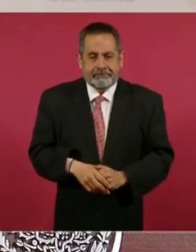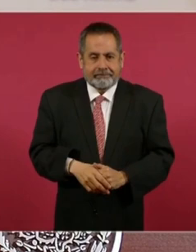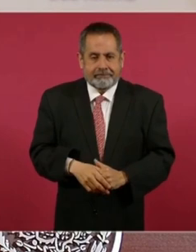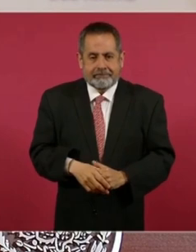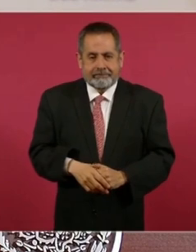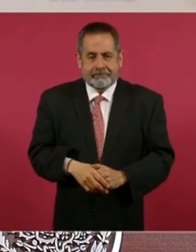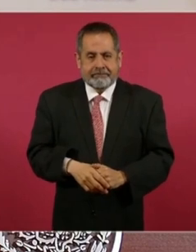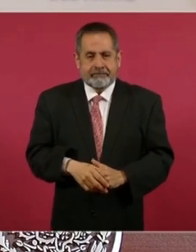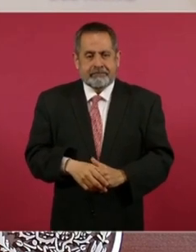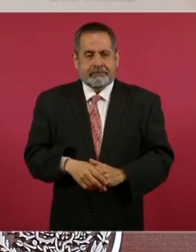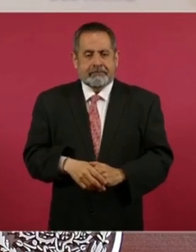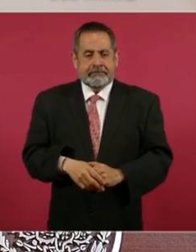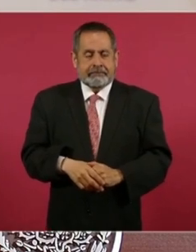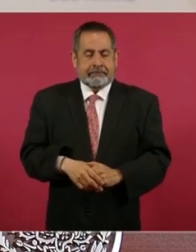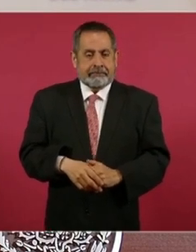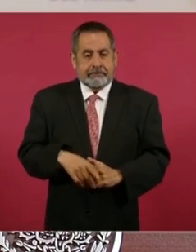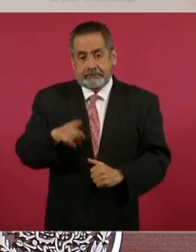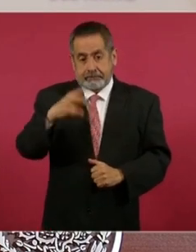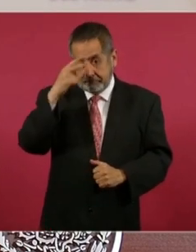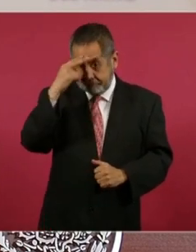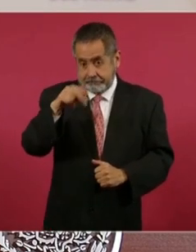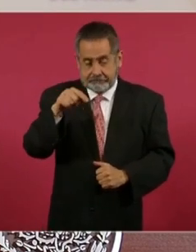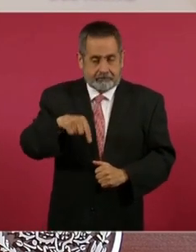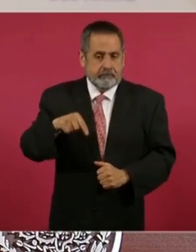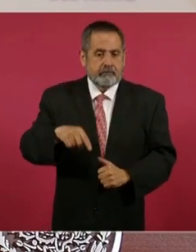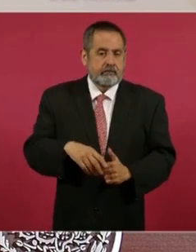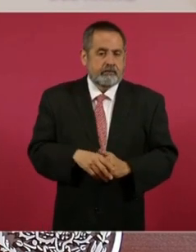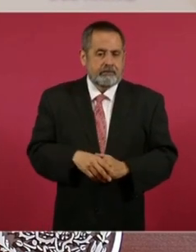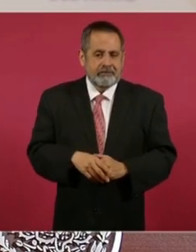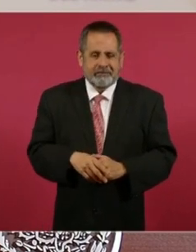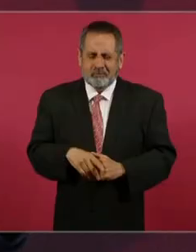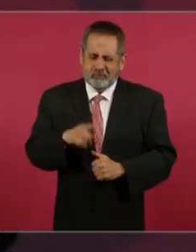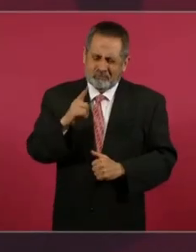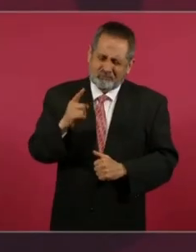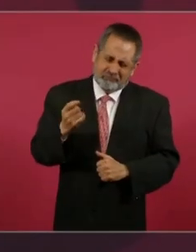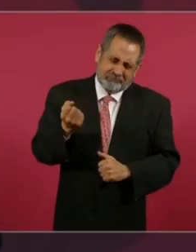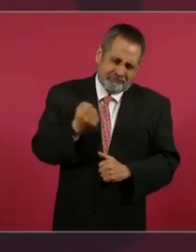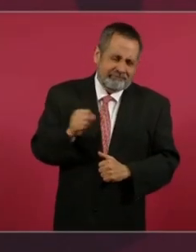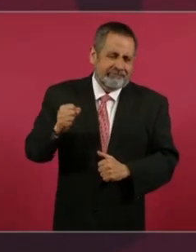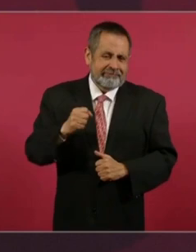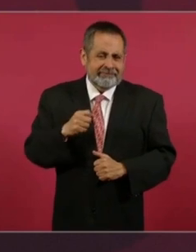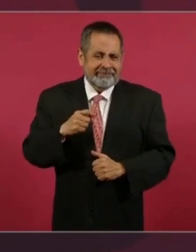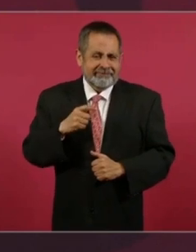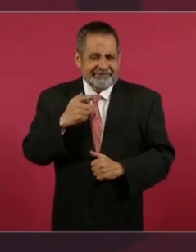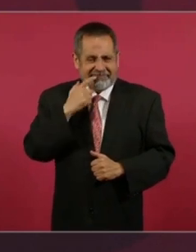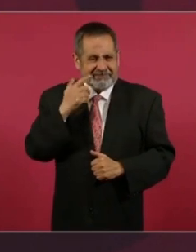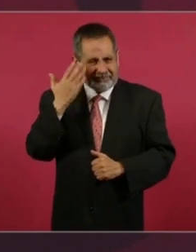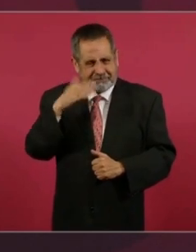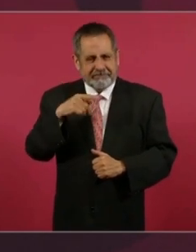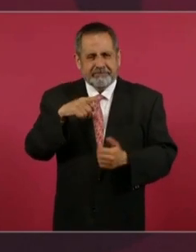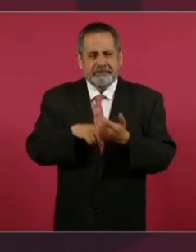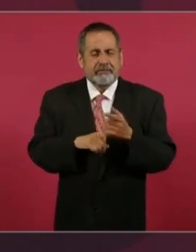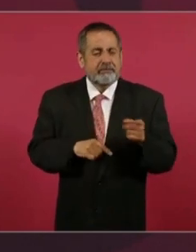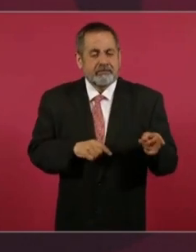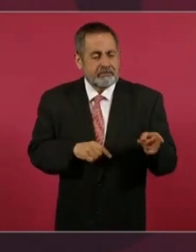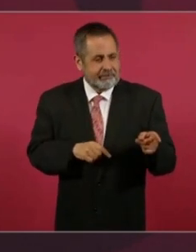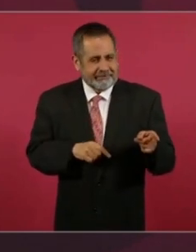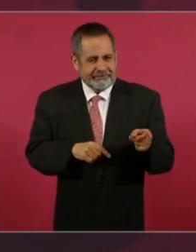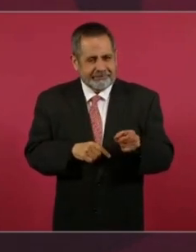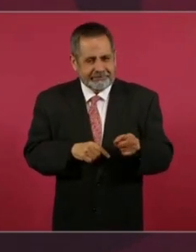En México, el maestro, que es lo que